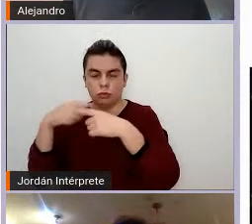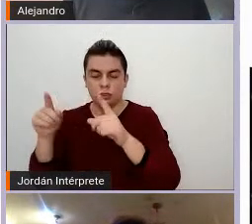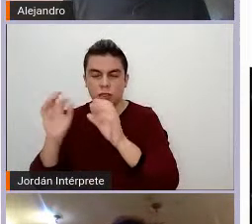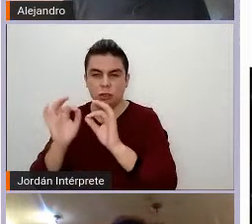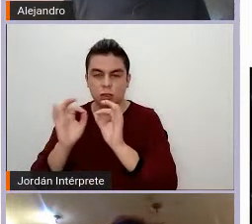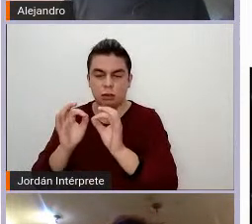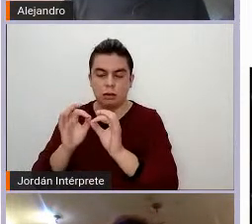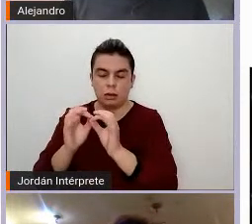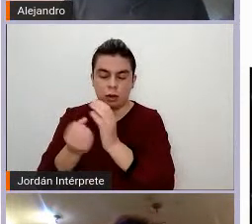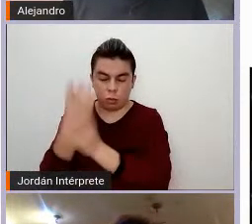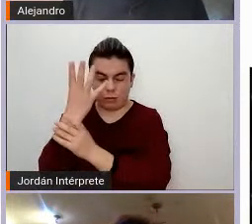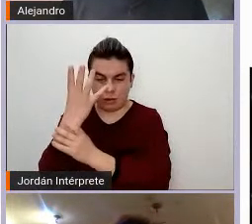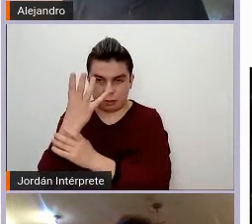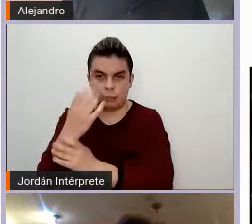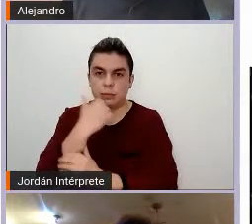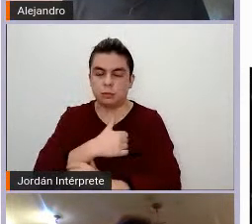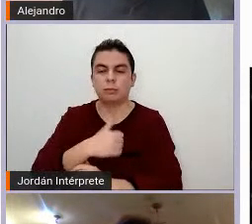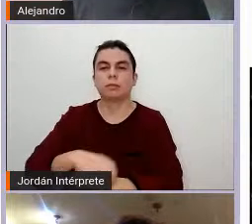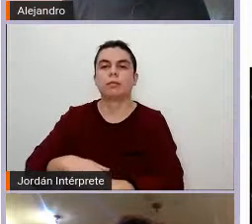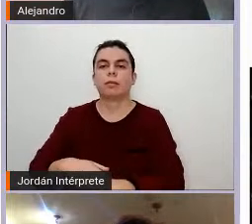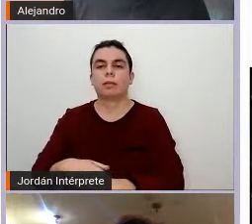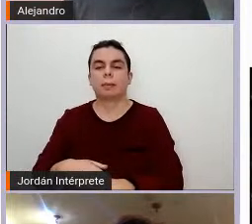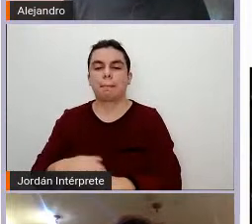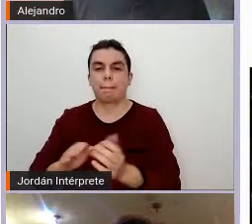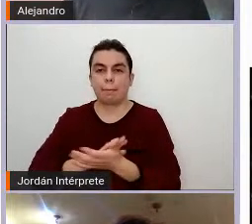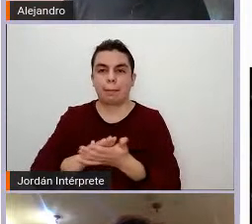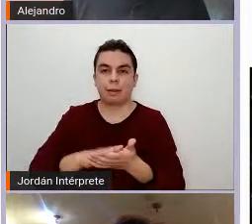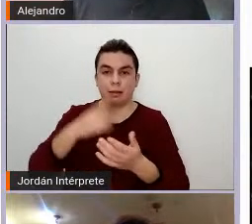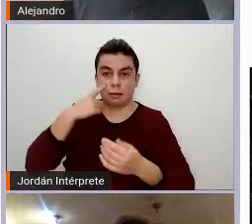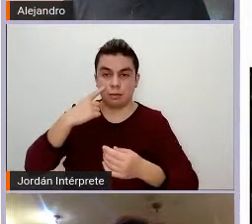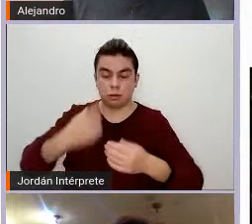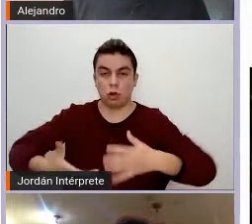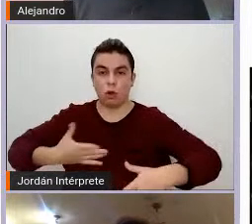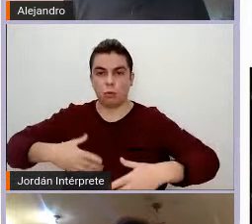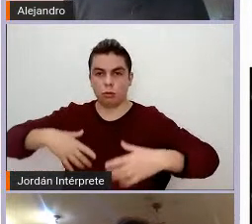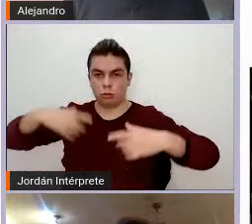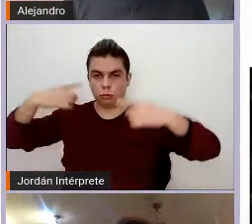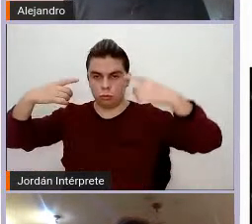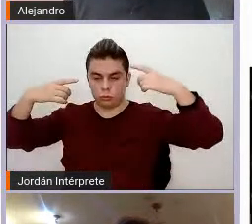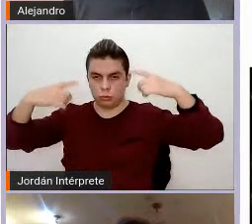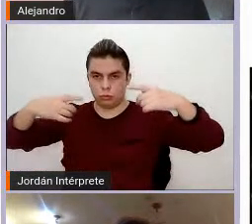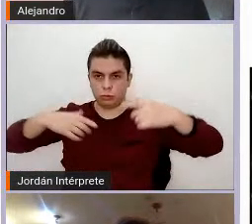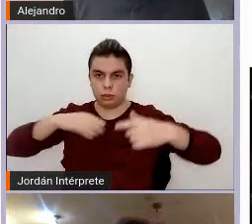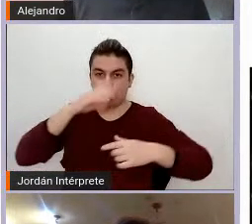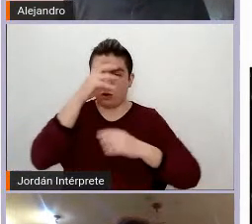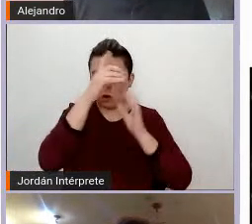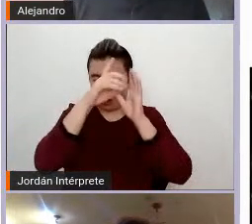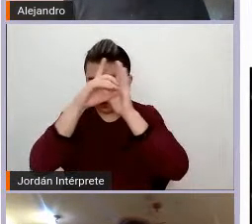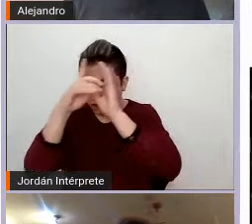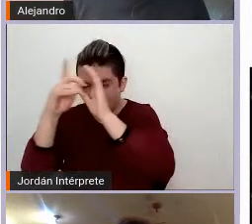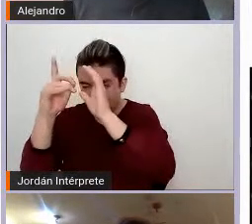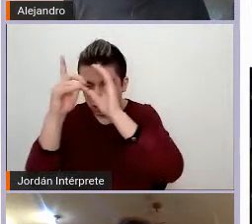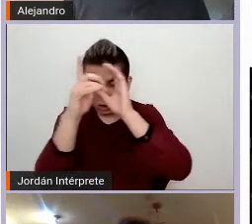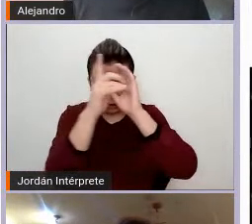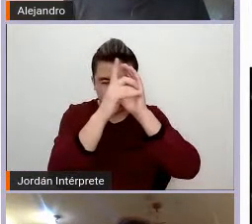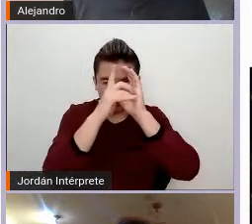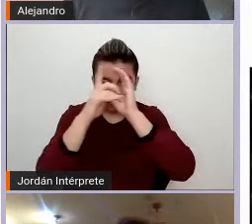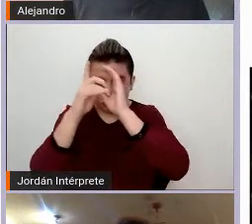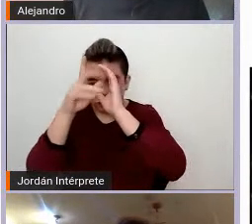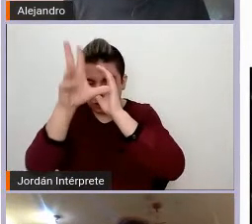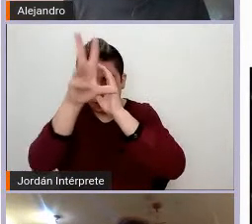de la guitarra los movimientos del artesano, a modo de comentario de lo que la cámara va descubriendo cuando ruedan las